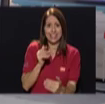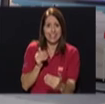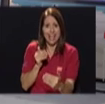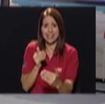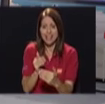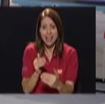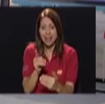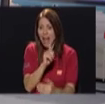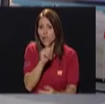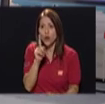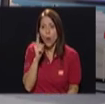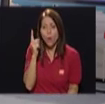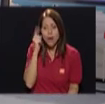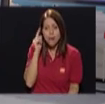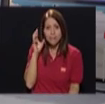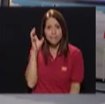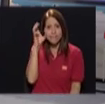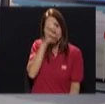mide siquiera,